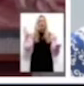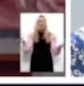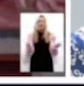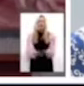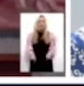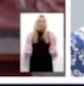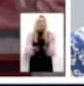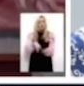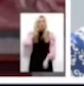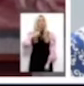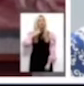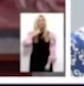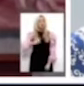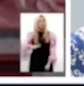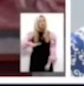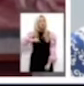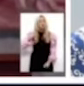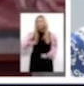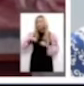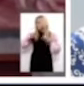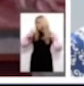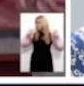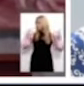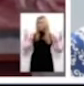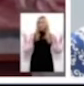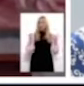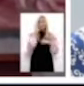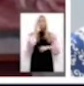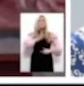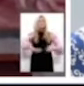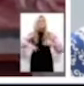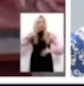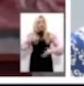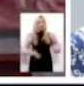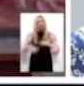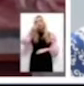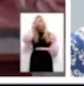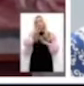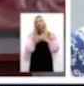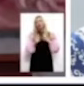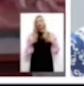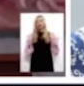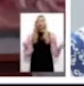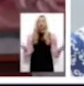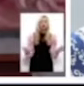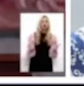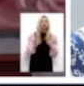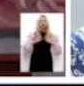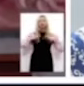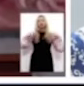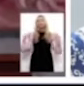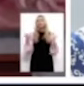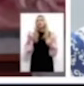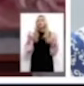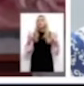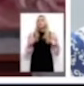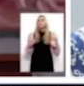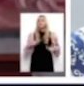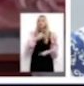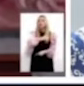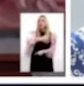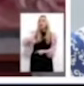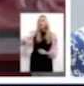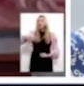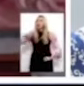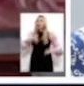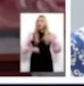cabalístico. Este transitorio es el que trae la prórroga del mandato del Consejo de la Judicatura